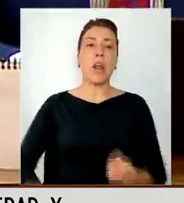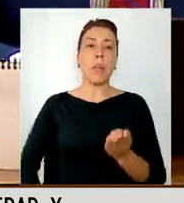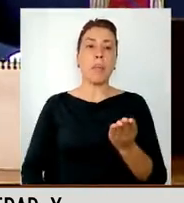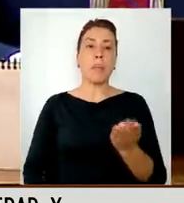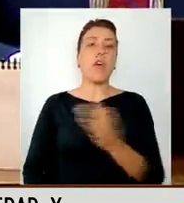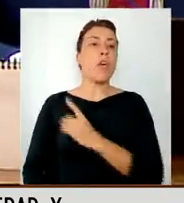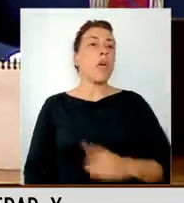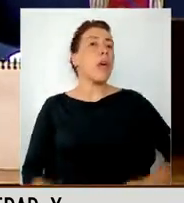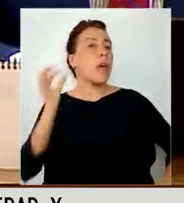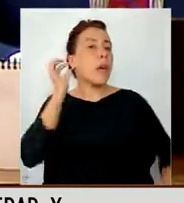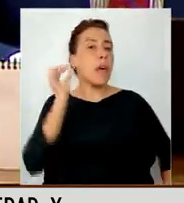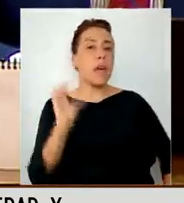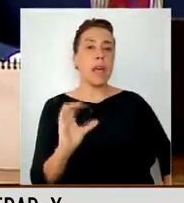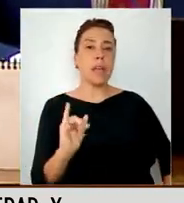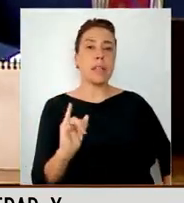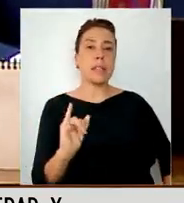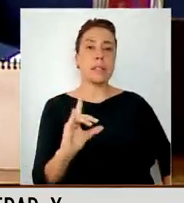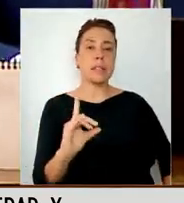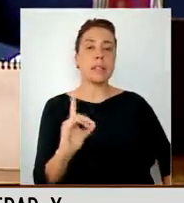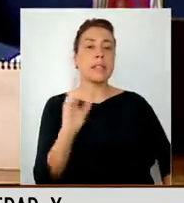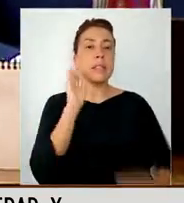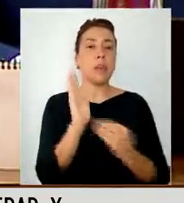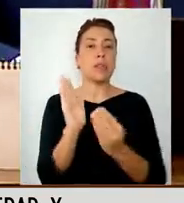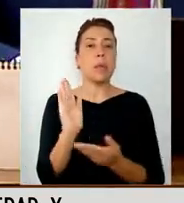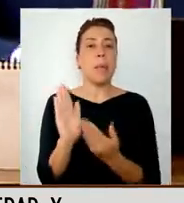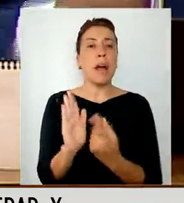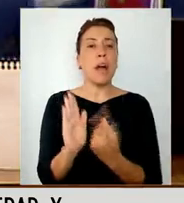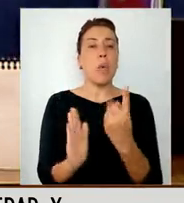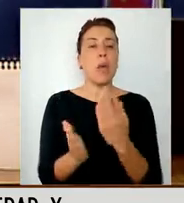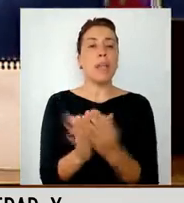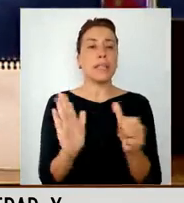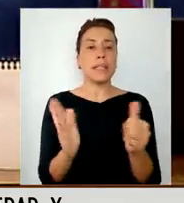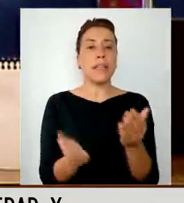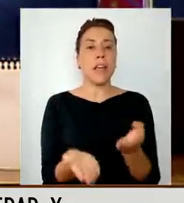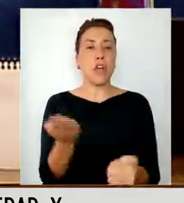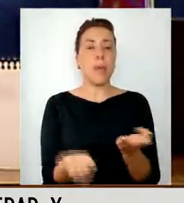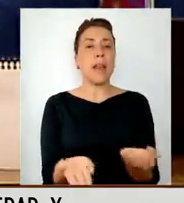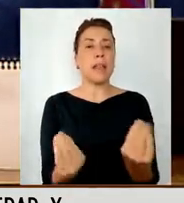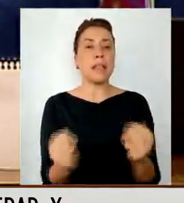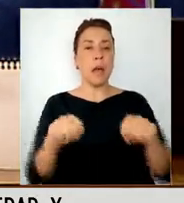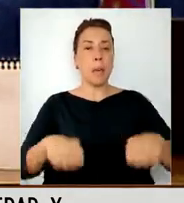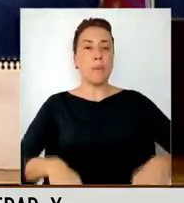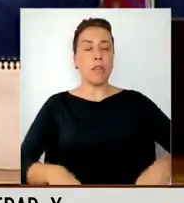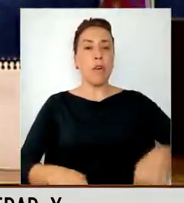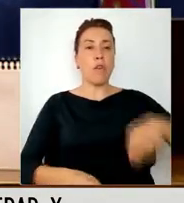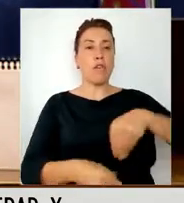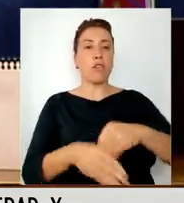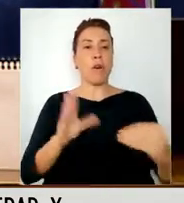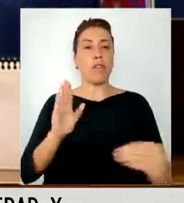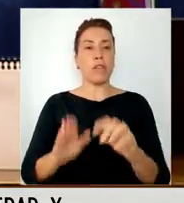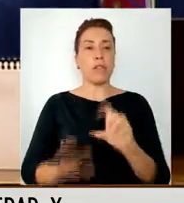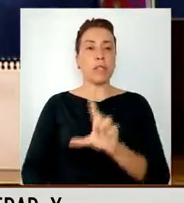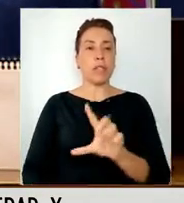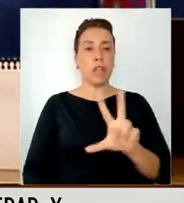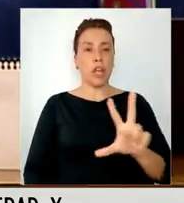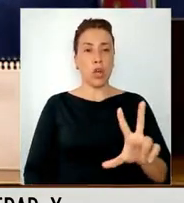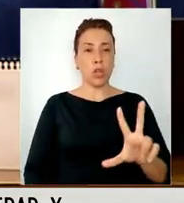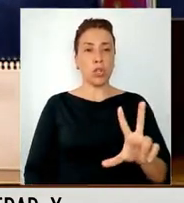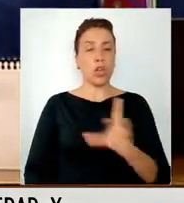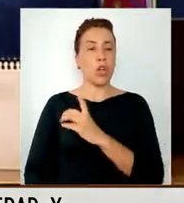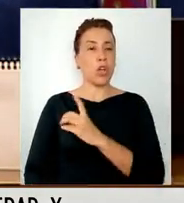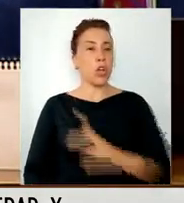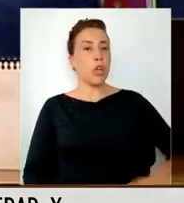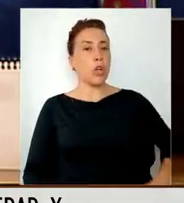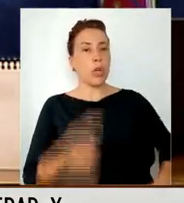que constan las páginas uno a seis del Comparado y que requiere para su aprobación del voto favorable y 78 diputadas y diputados por